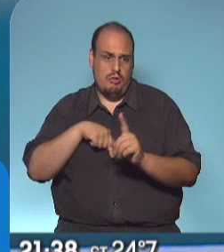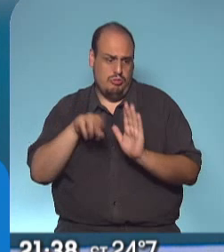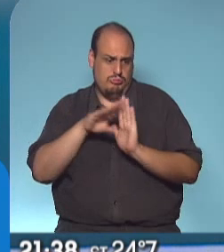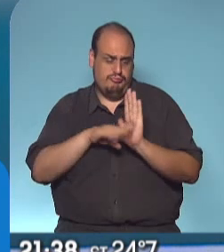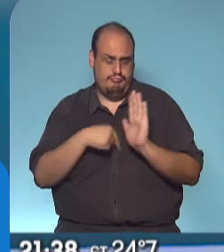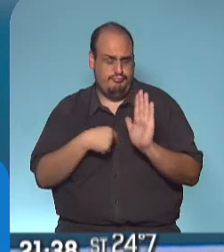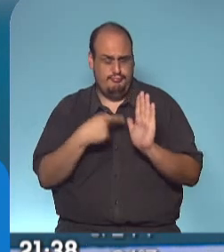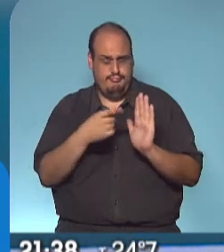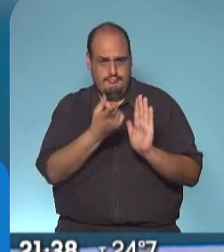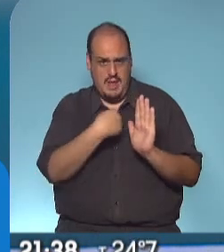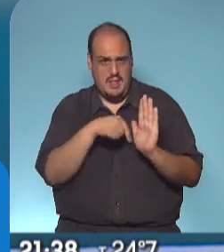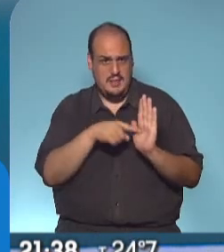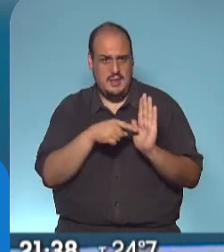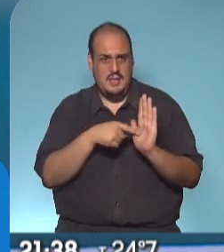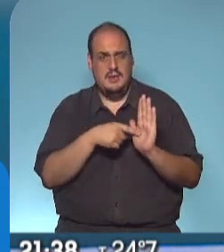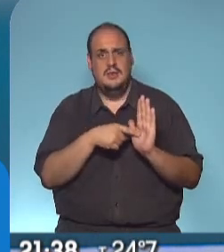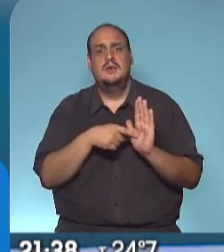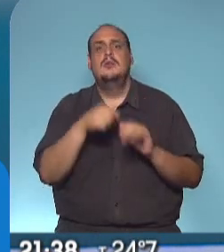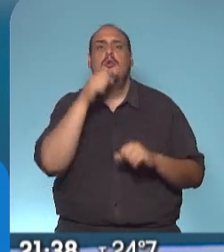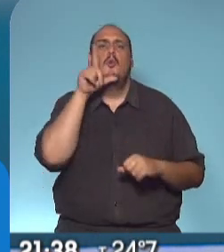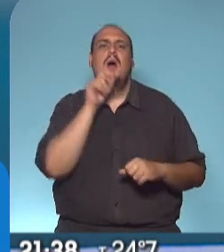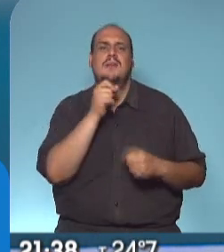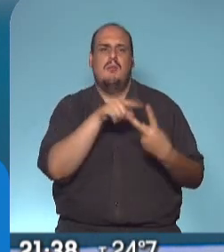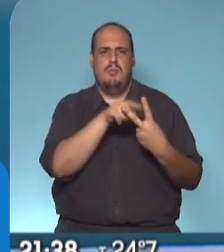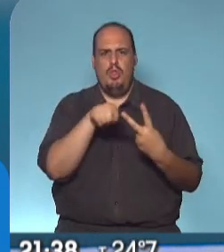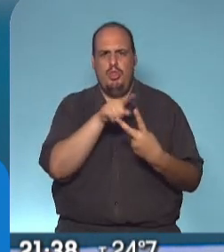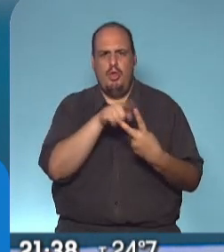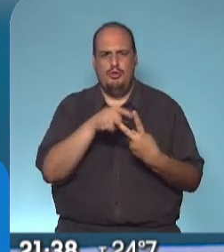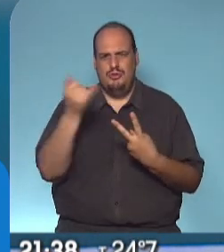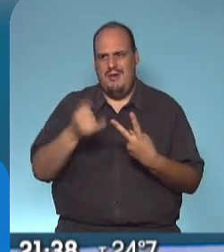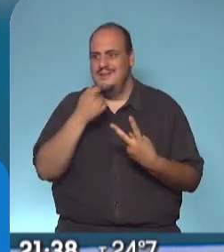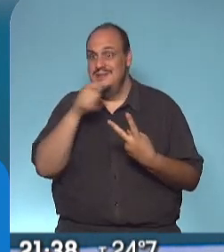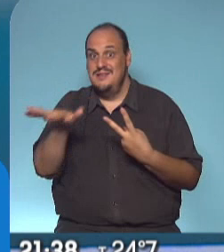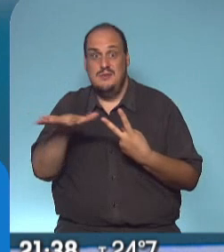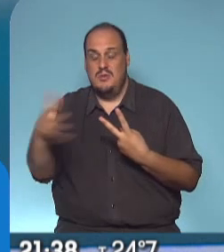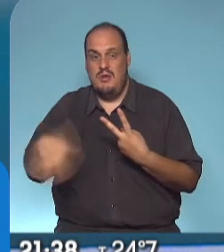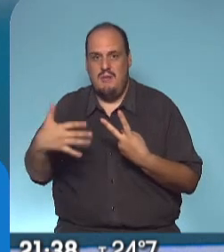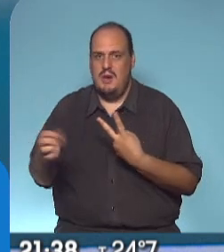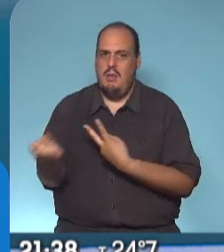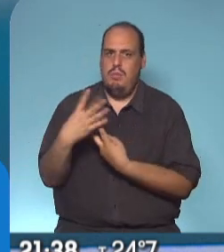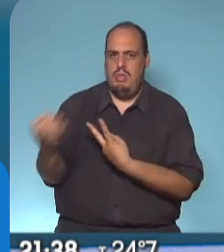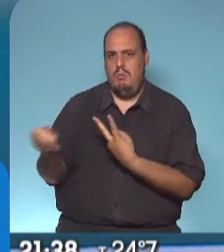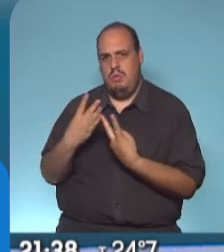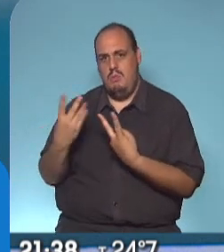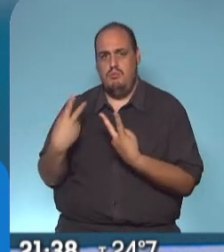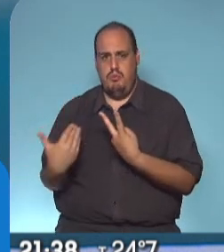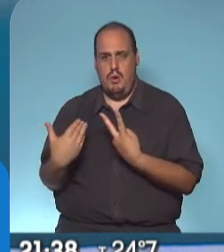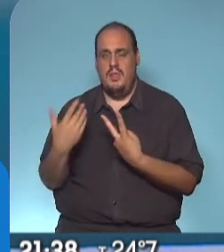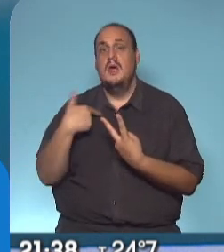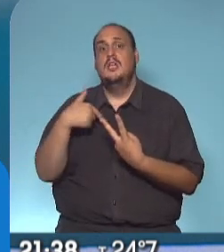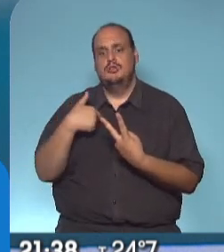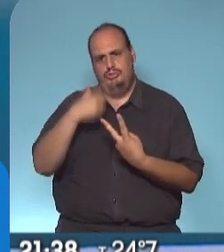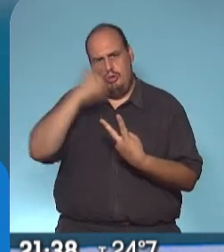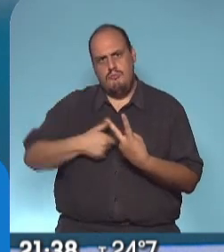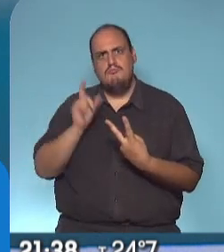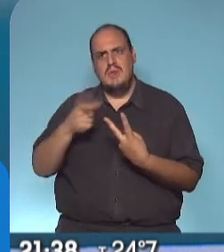que son 2 WhatsApp que tenemos a disposición de esta situación de emergencia, y personalmente me comuniqué con una